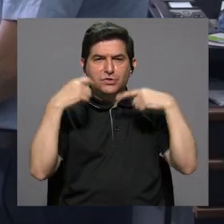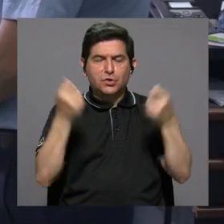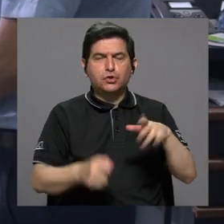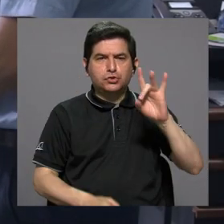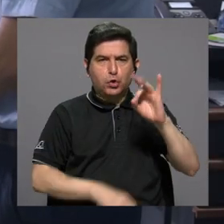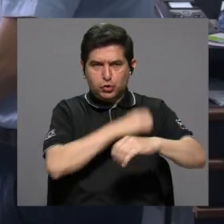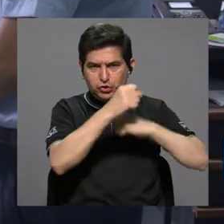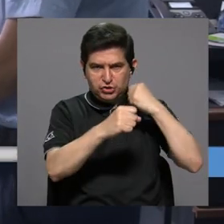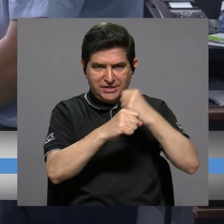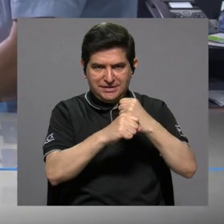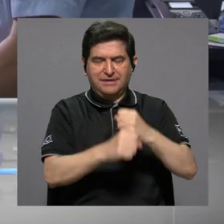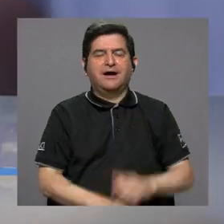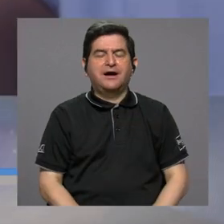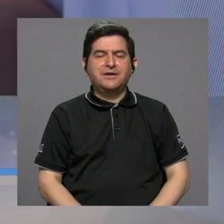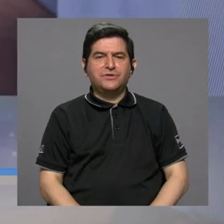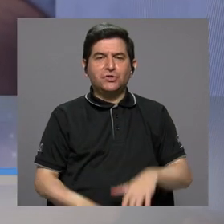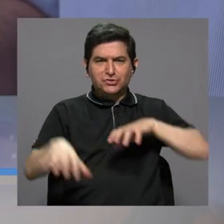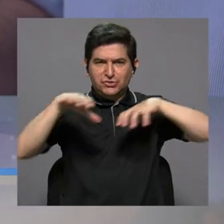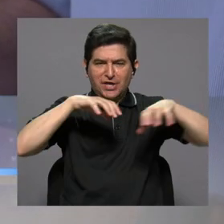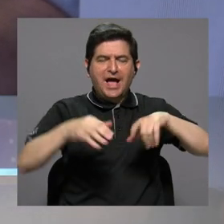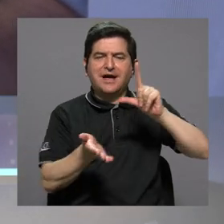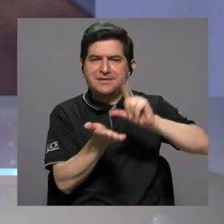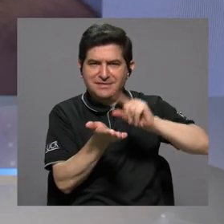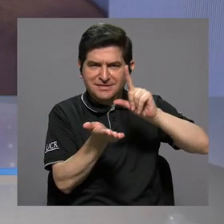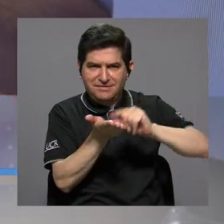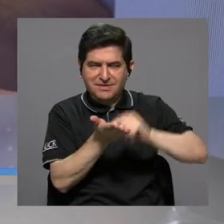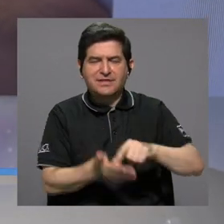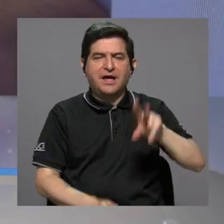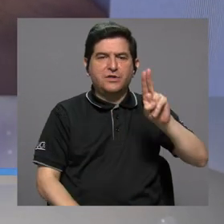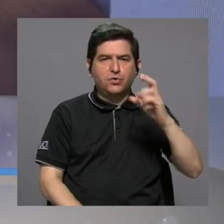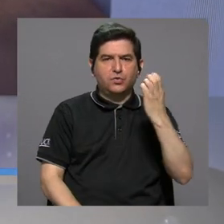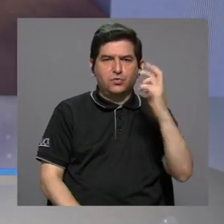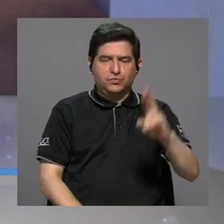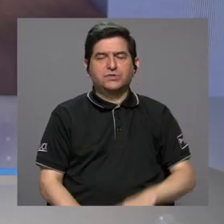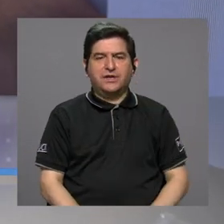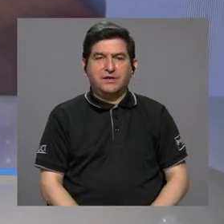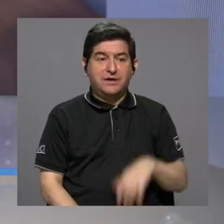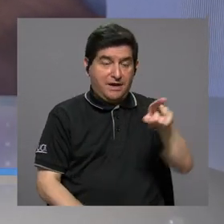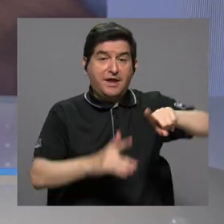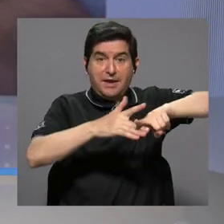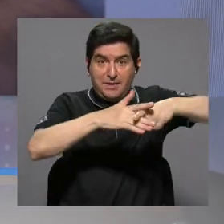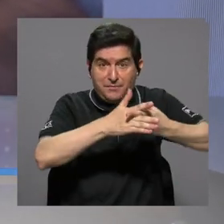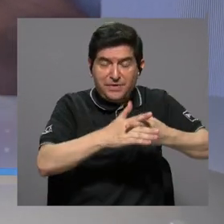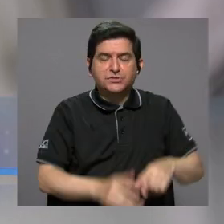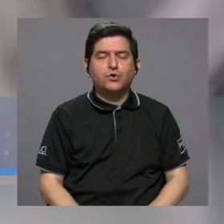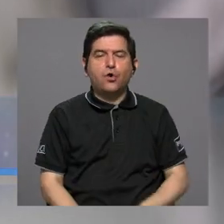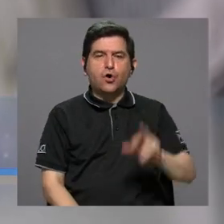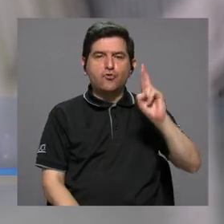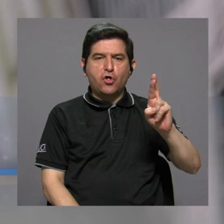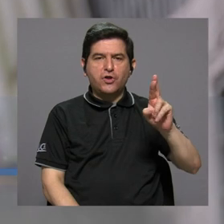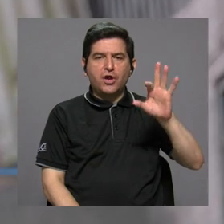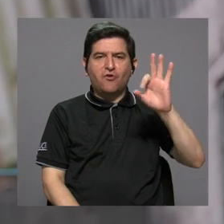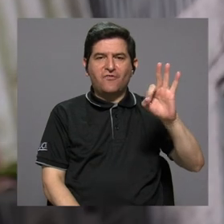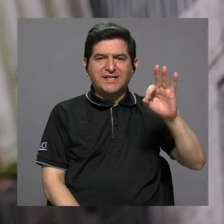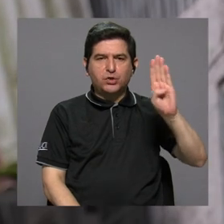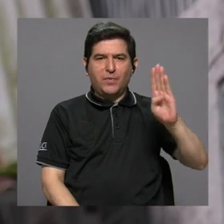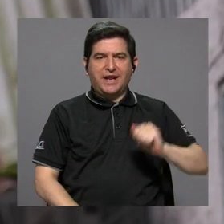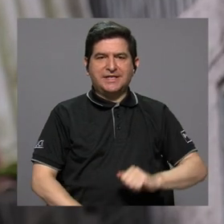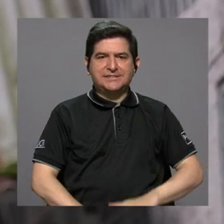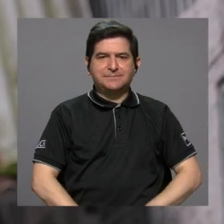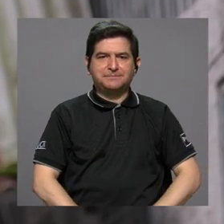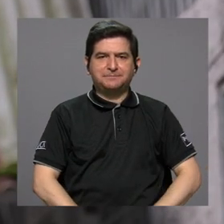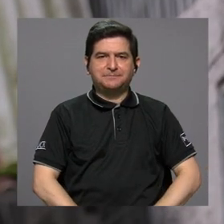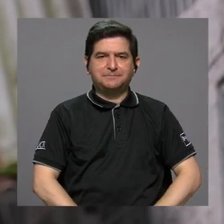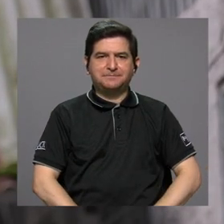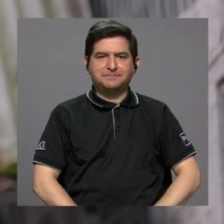el 80 aniversario de la actividad editorial en la UCR, la cual comenzó con don Rodrigo Facio Brenes.